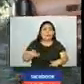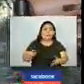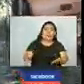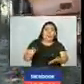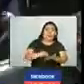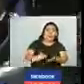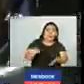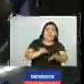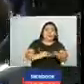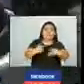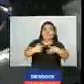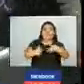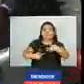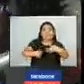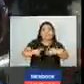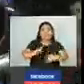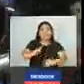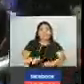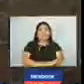continuar con esta medida.